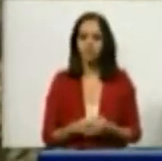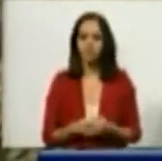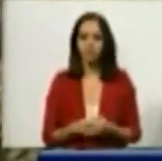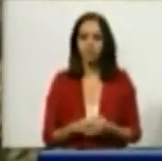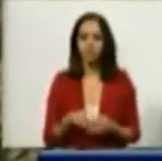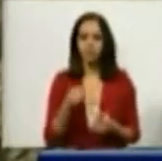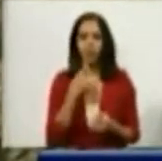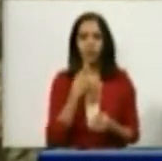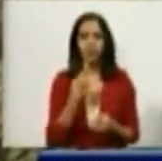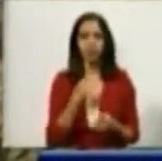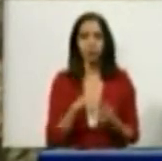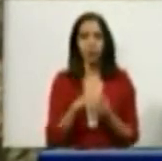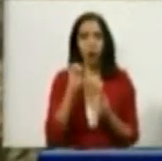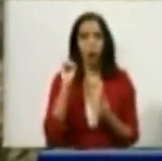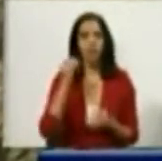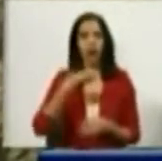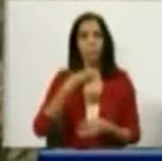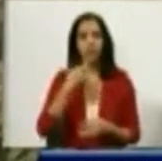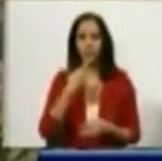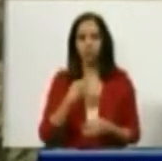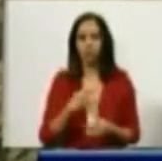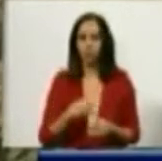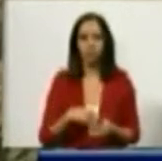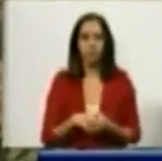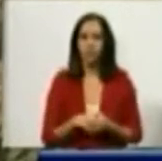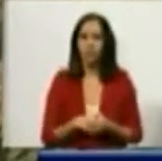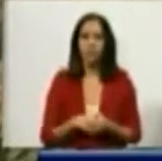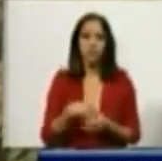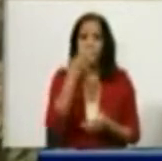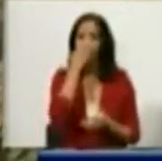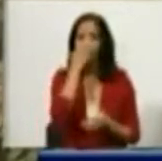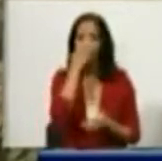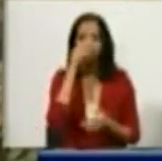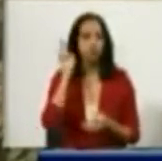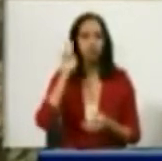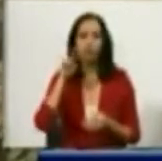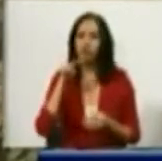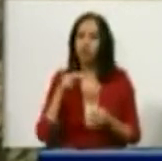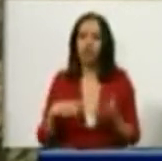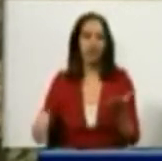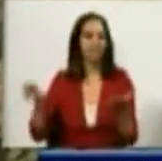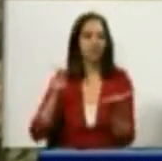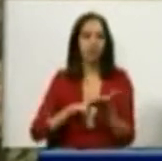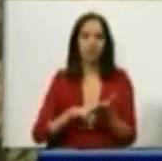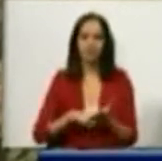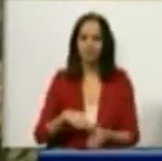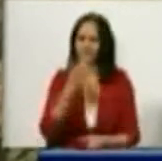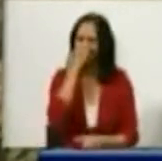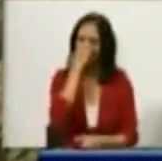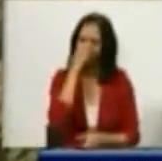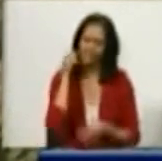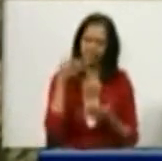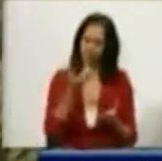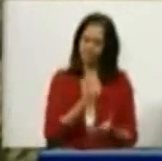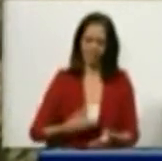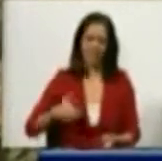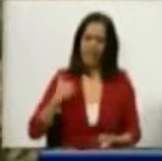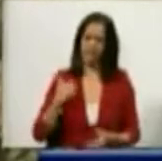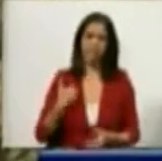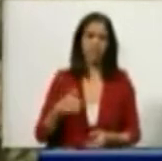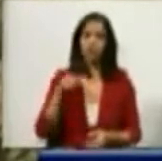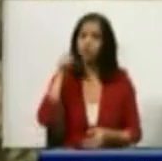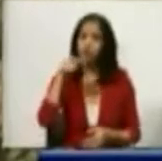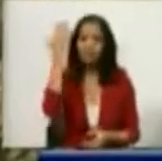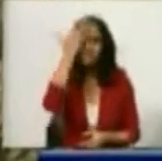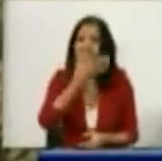creo que fue Obama le dijo del ridículo jamás se regresa ridículo macri quedaste